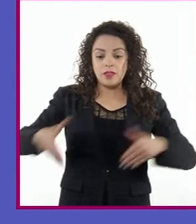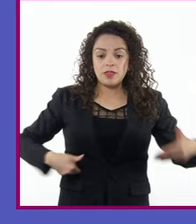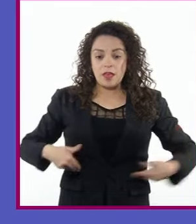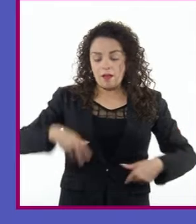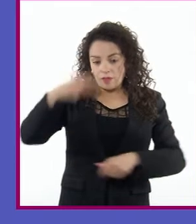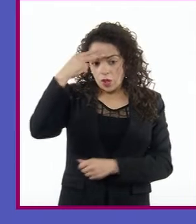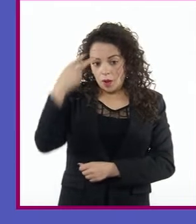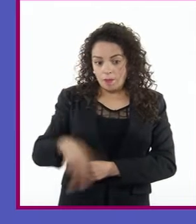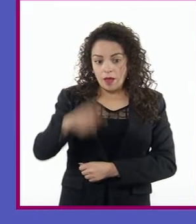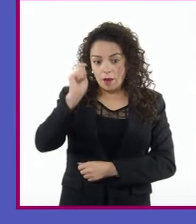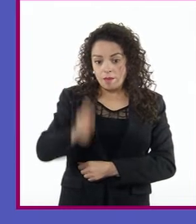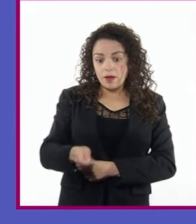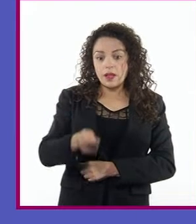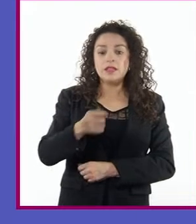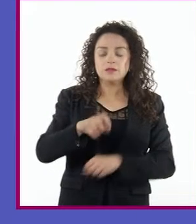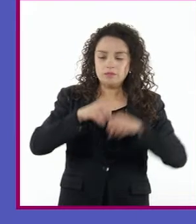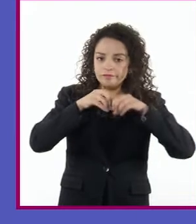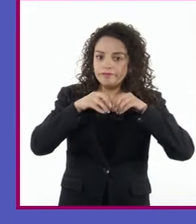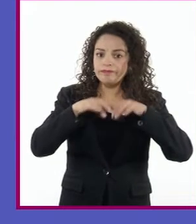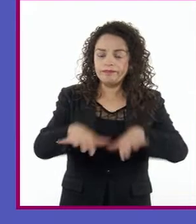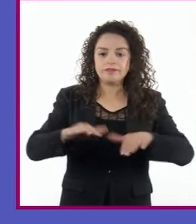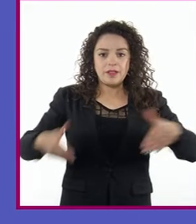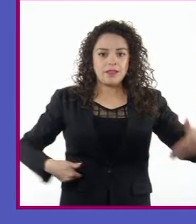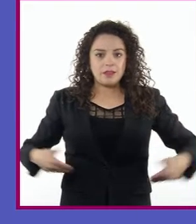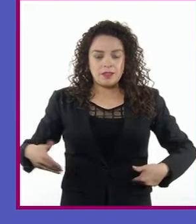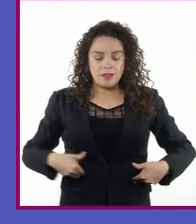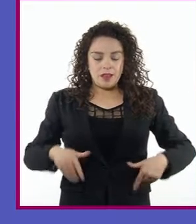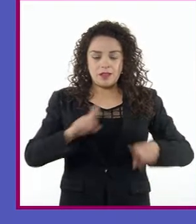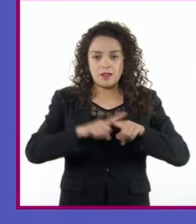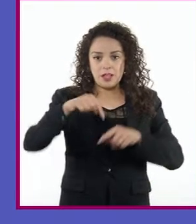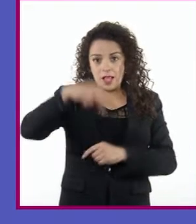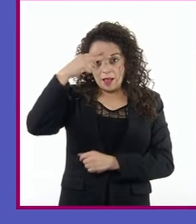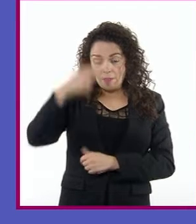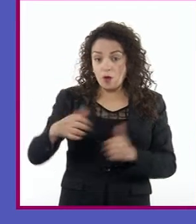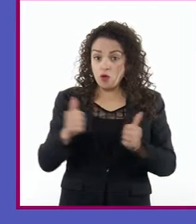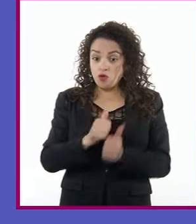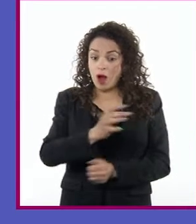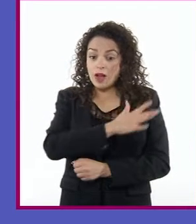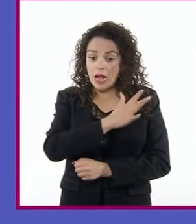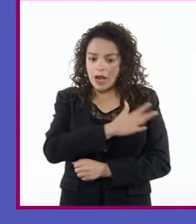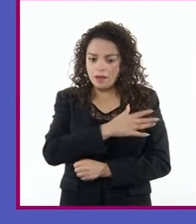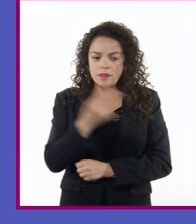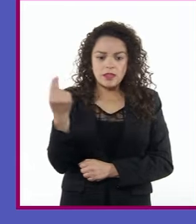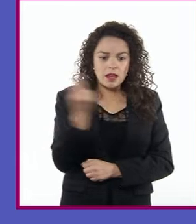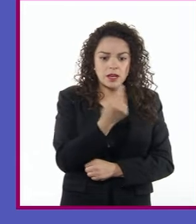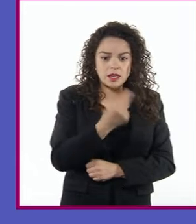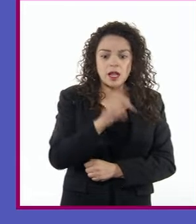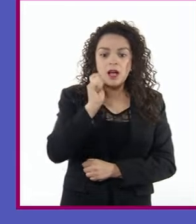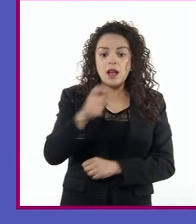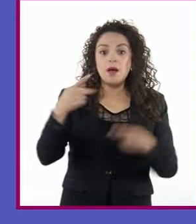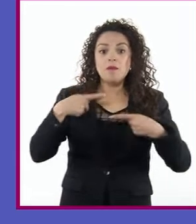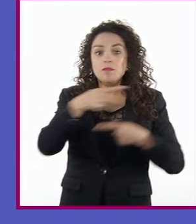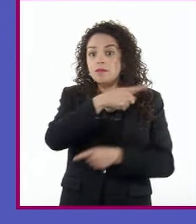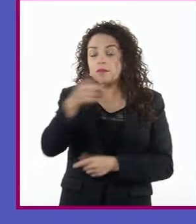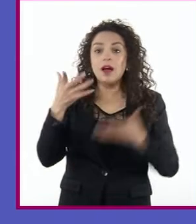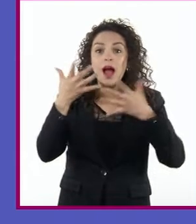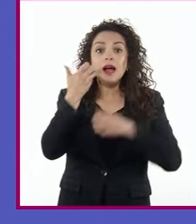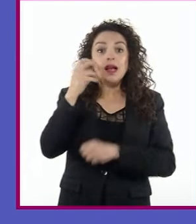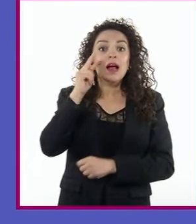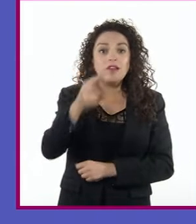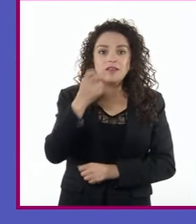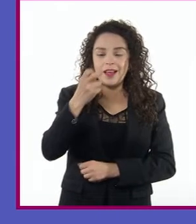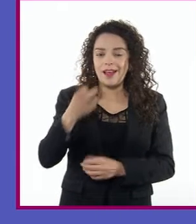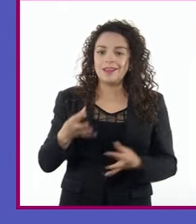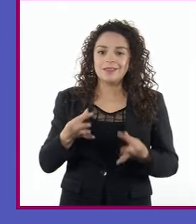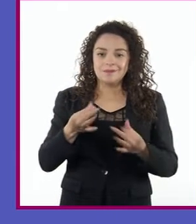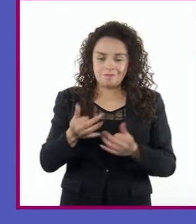espectador producciones de la más alta calidad, colaboramos de forma integral y específica a las necesidades de nuestros clientes. Yo creo que esta es una válvula